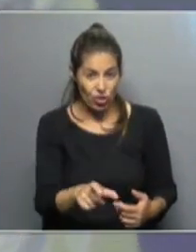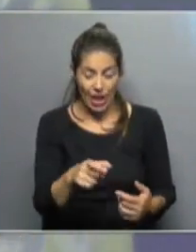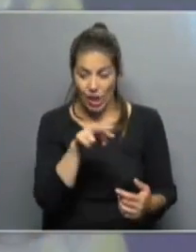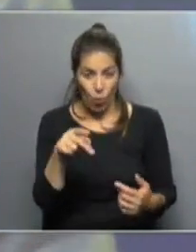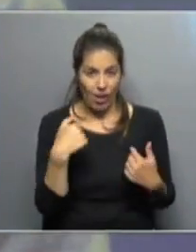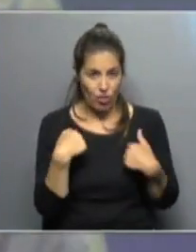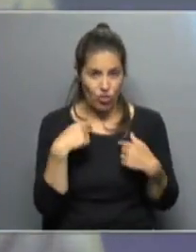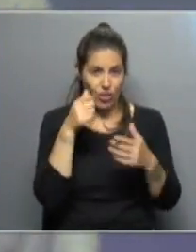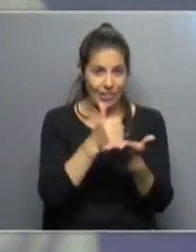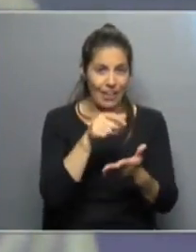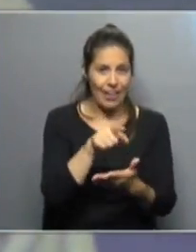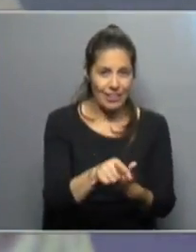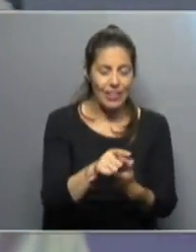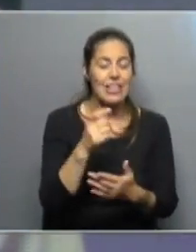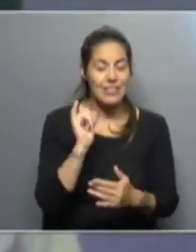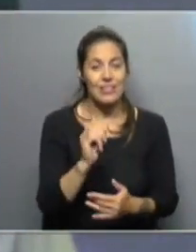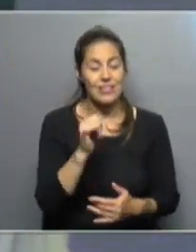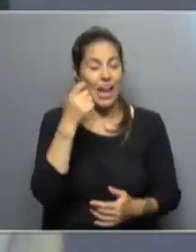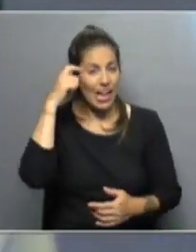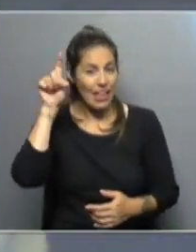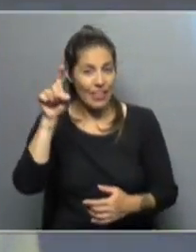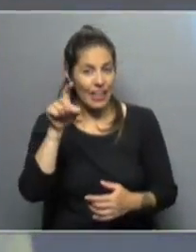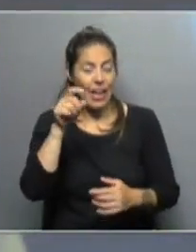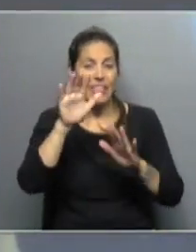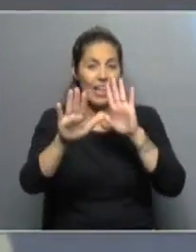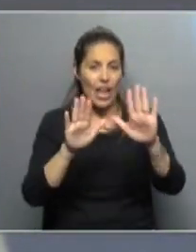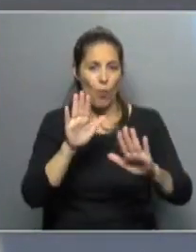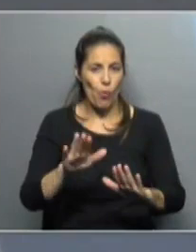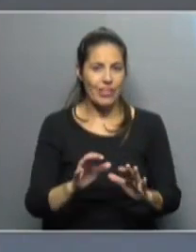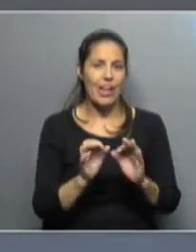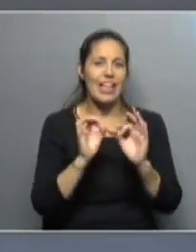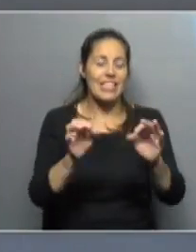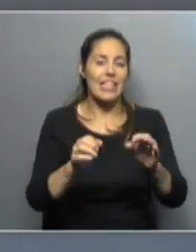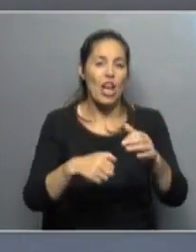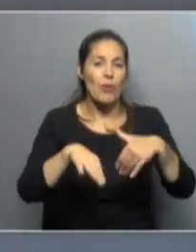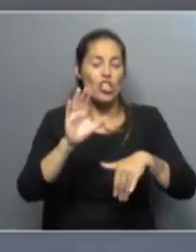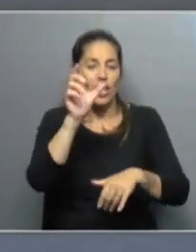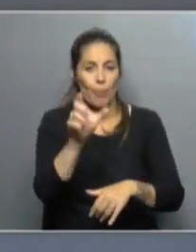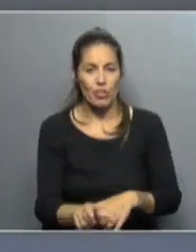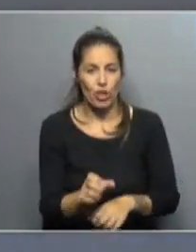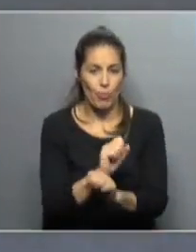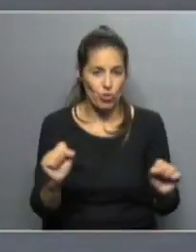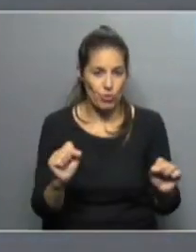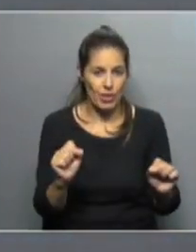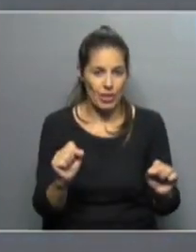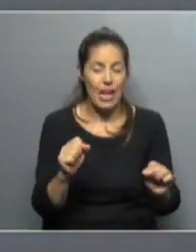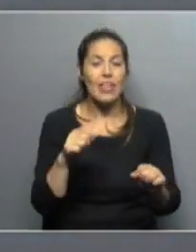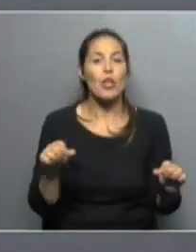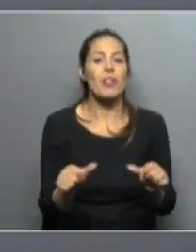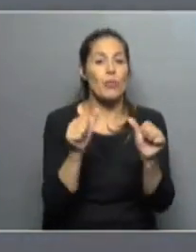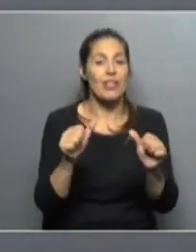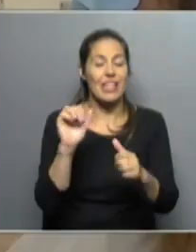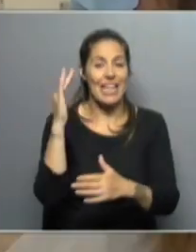que están ahí. Claro, sí, es la idea, ¿no? La idea con esta muestra es eso, que llega a la mayor cantidad de gente posible, ¿no? Inclusive después se va a hacer en el interior la